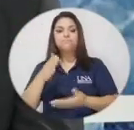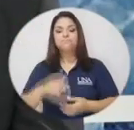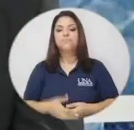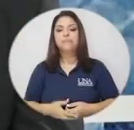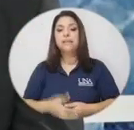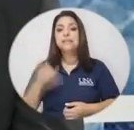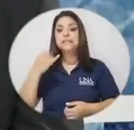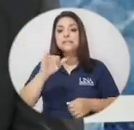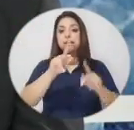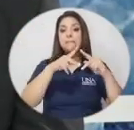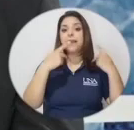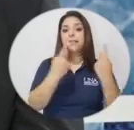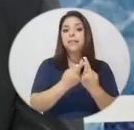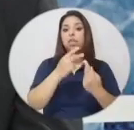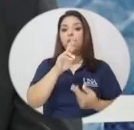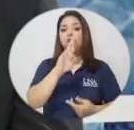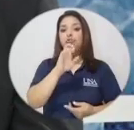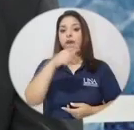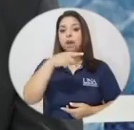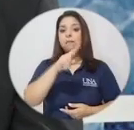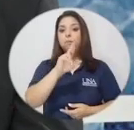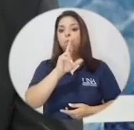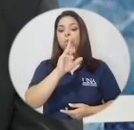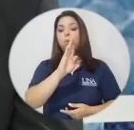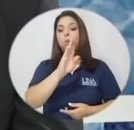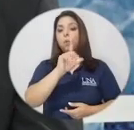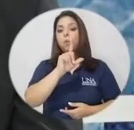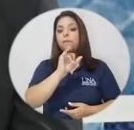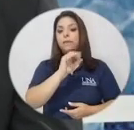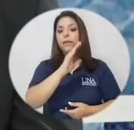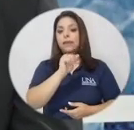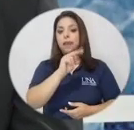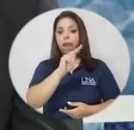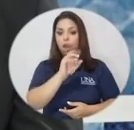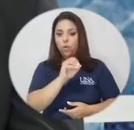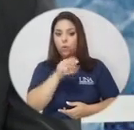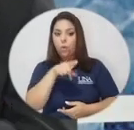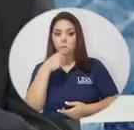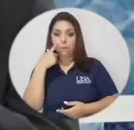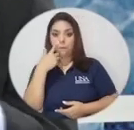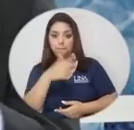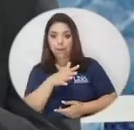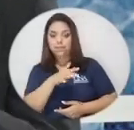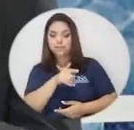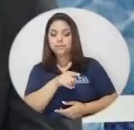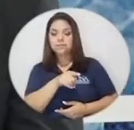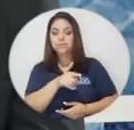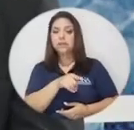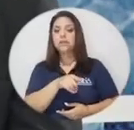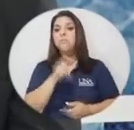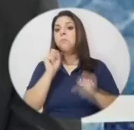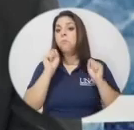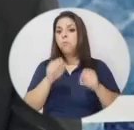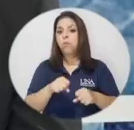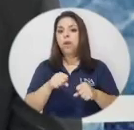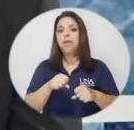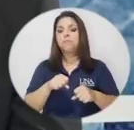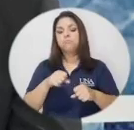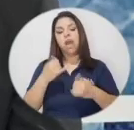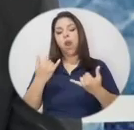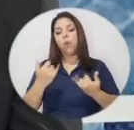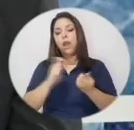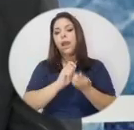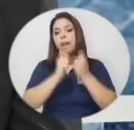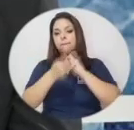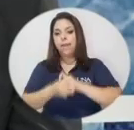Partido Republicano, como aparenta, y eso puede cambiar, depende de la fecha en que ustedes vean este